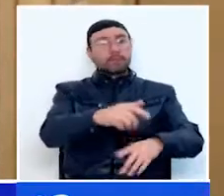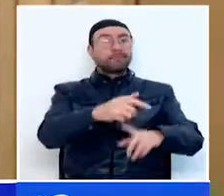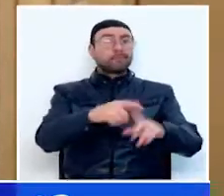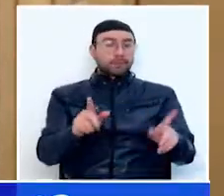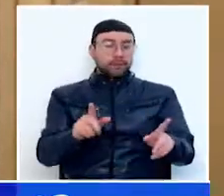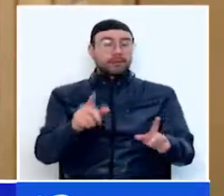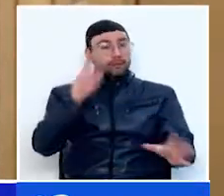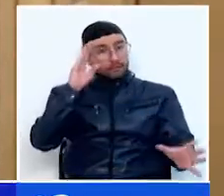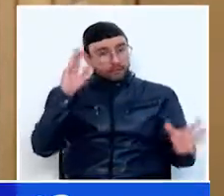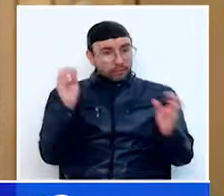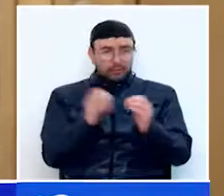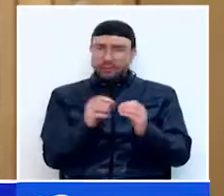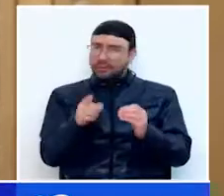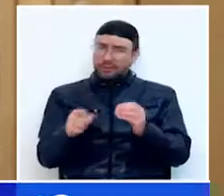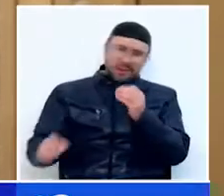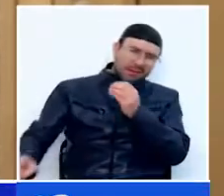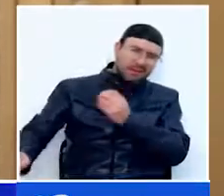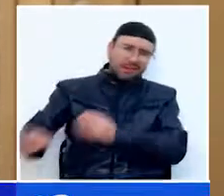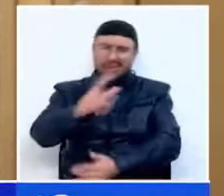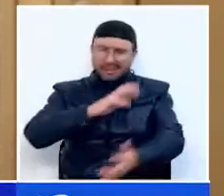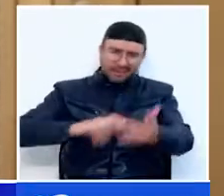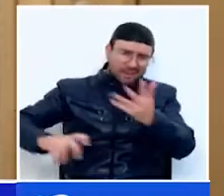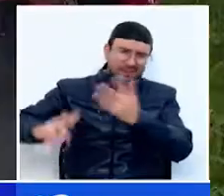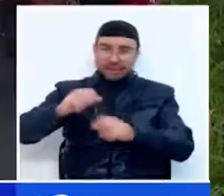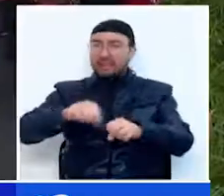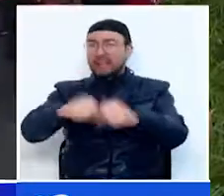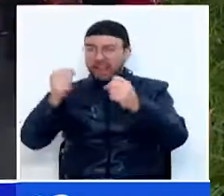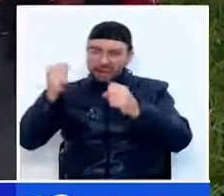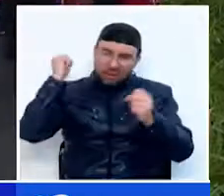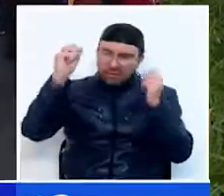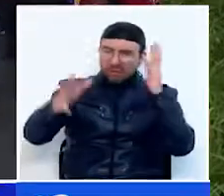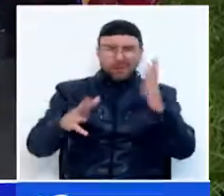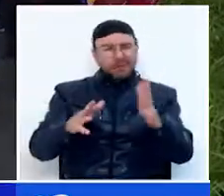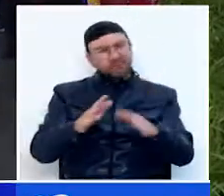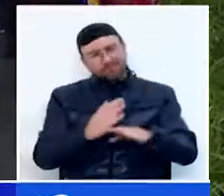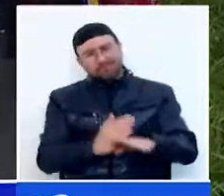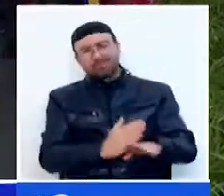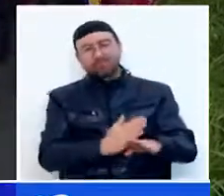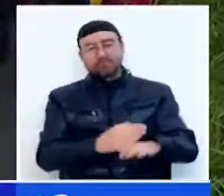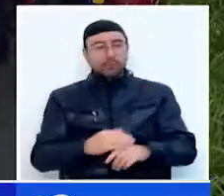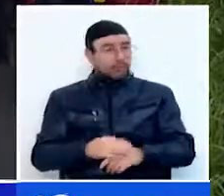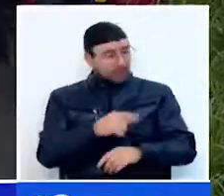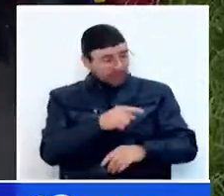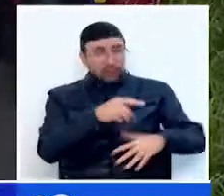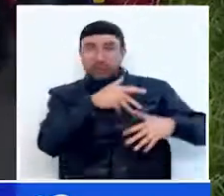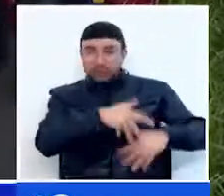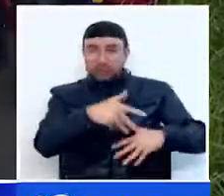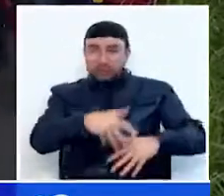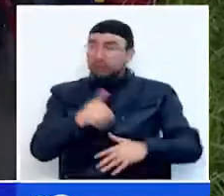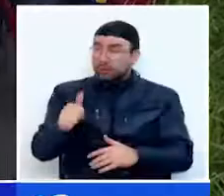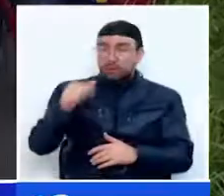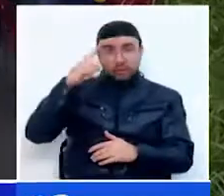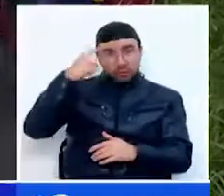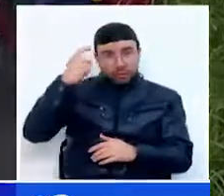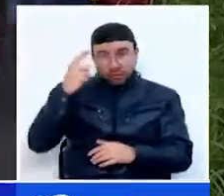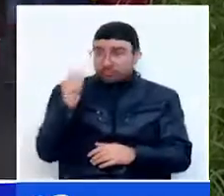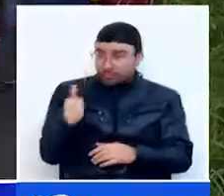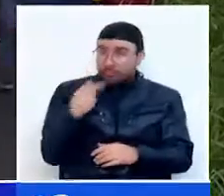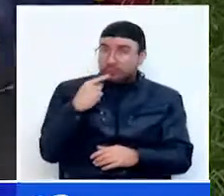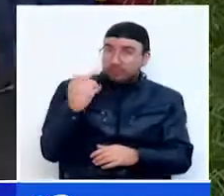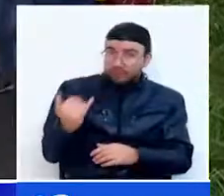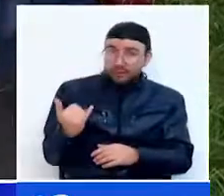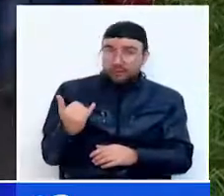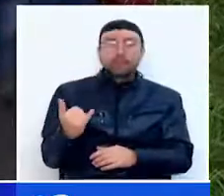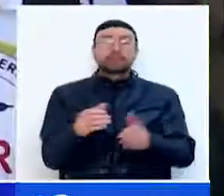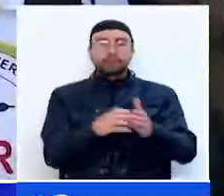pacto para no generar, por supuesto, actos vandálicos. Acerca de las marchas, asegura el gobernador que las autoridades siguen apegándose al